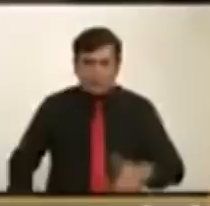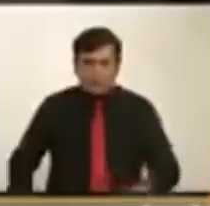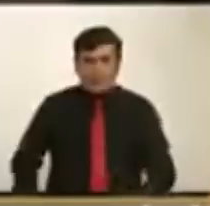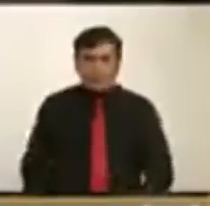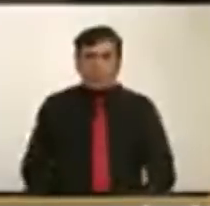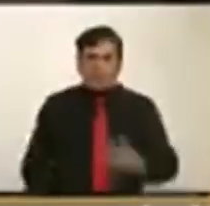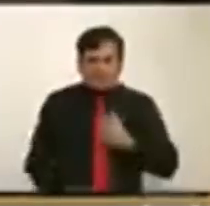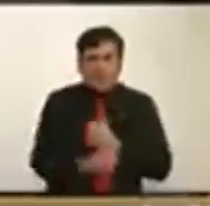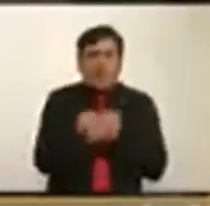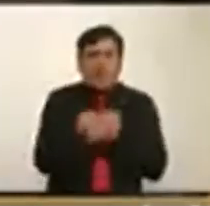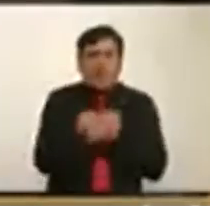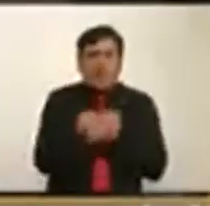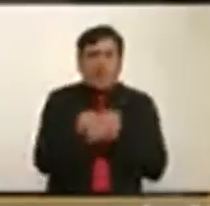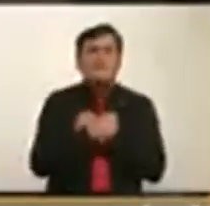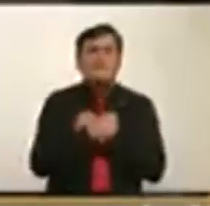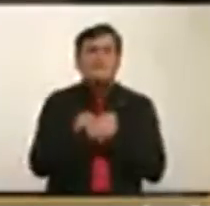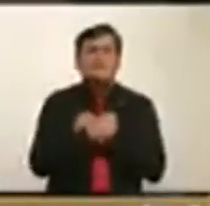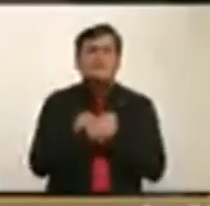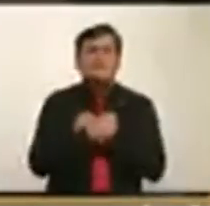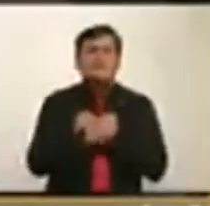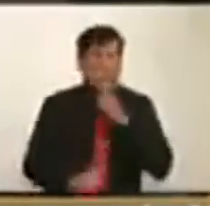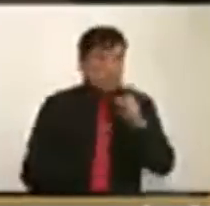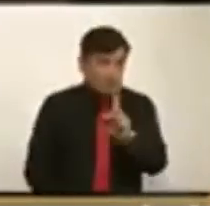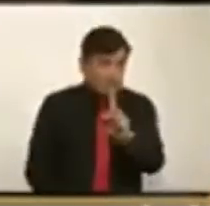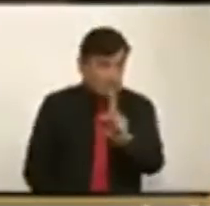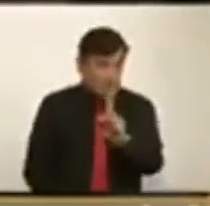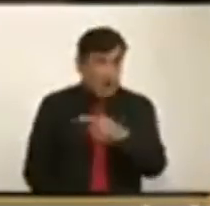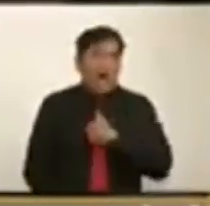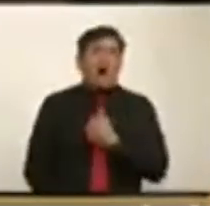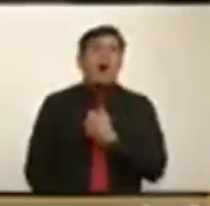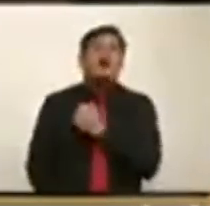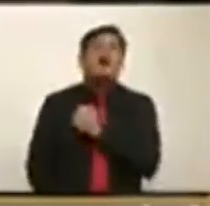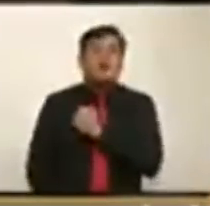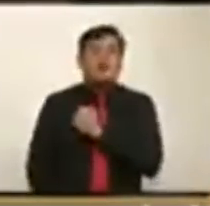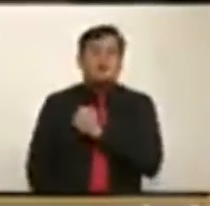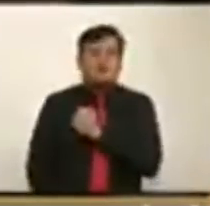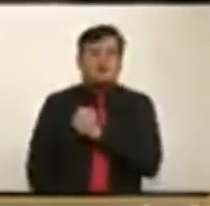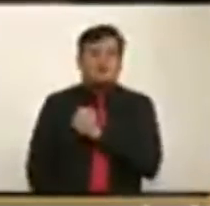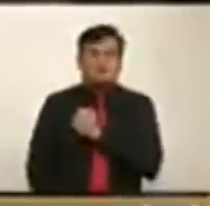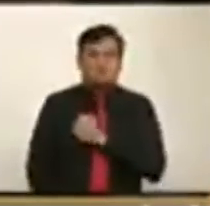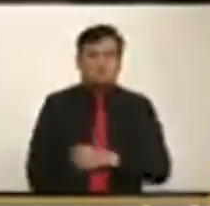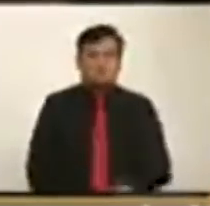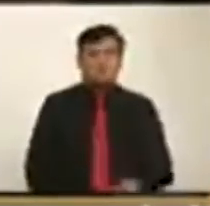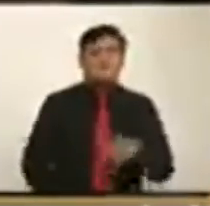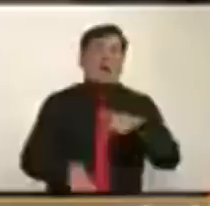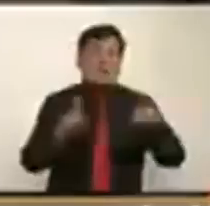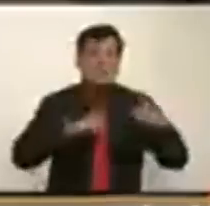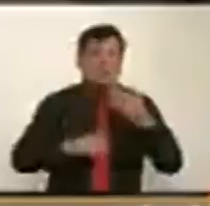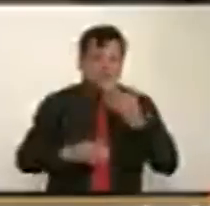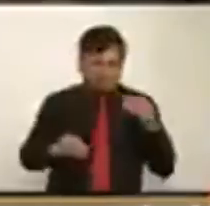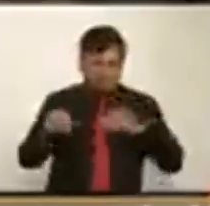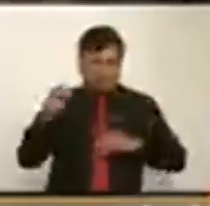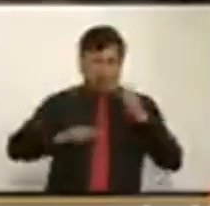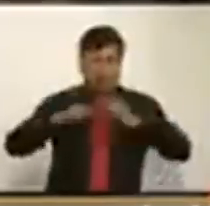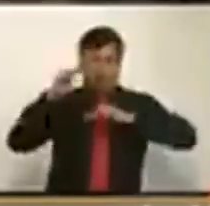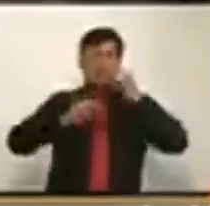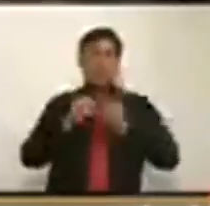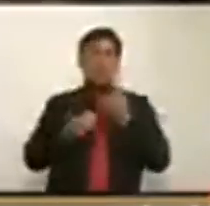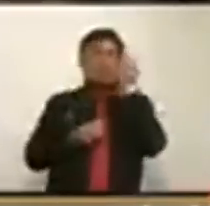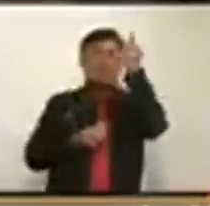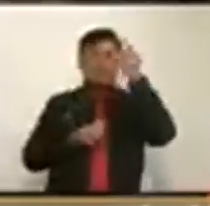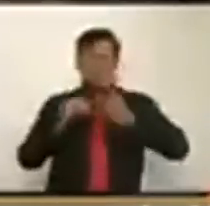Porque amo, no odio. Hay quienes construyen la política a